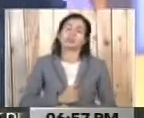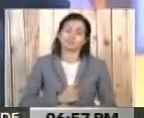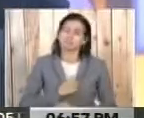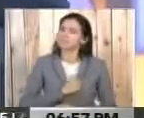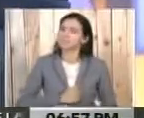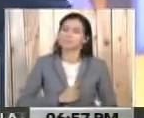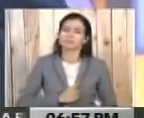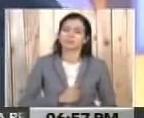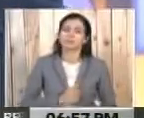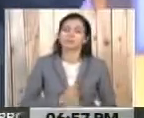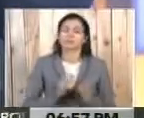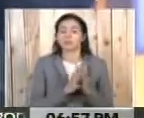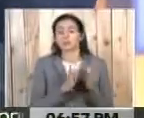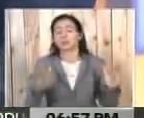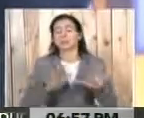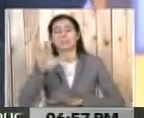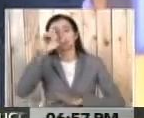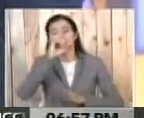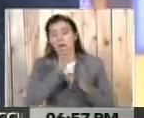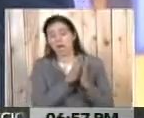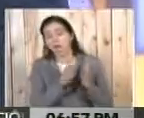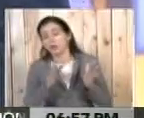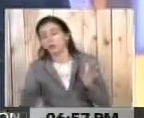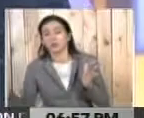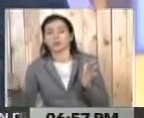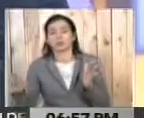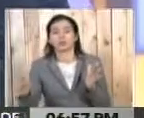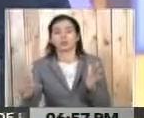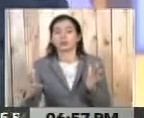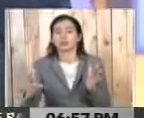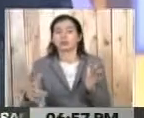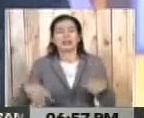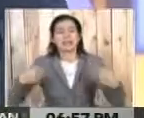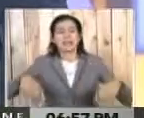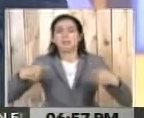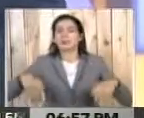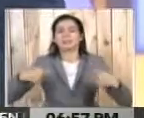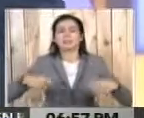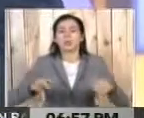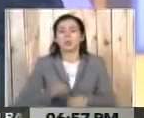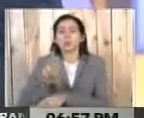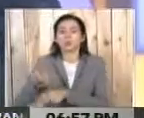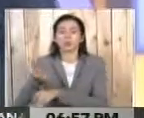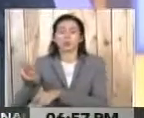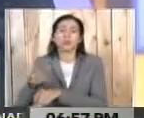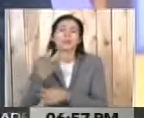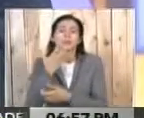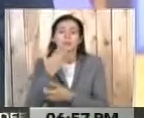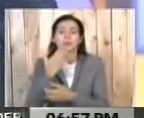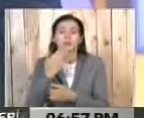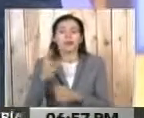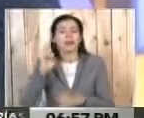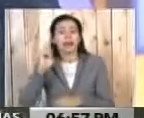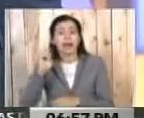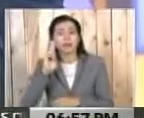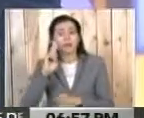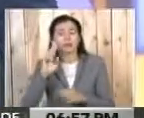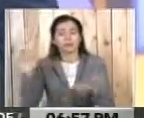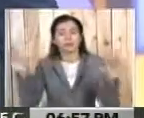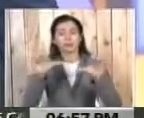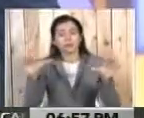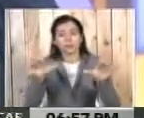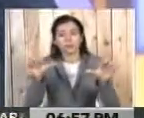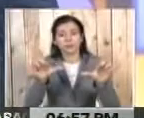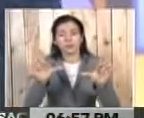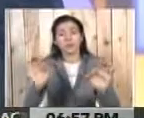se ha extendido estos 15 años. De tal manera que hoy tenemos una situación de desbordamiento en el espectro, particularmente en el espectro de radiodifusión y en el sector de